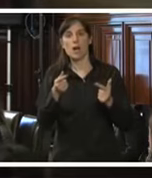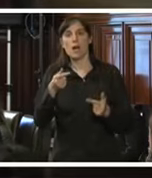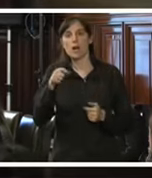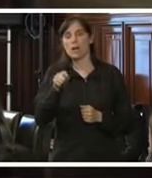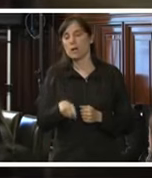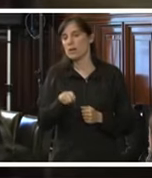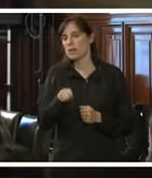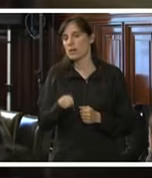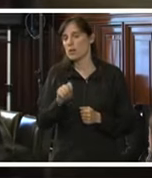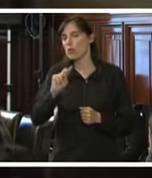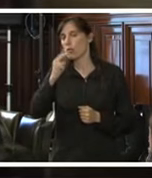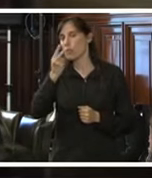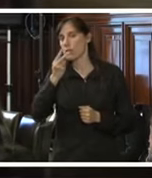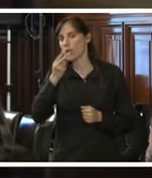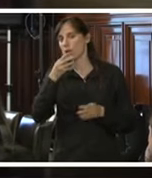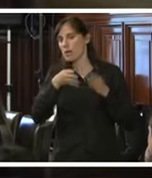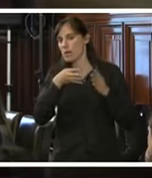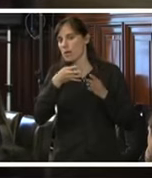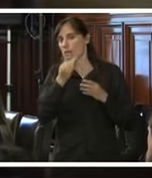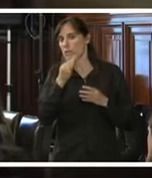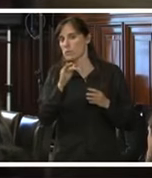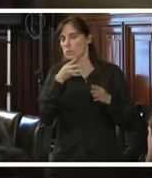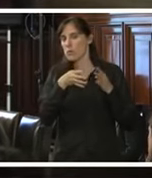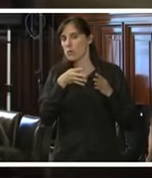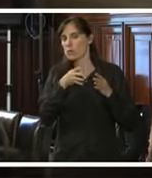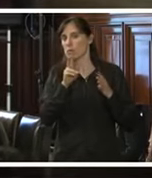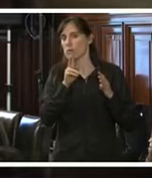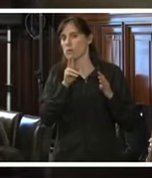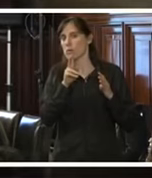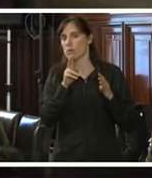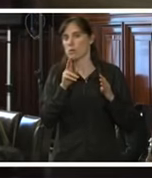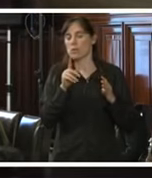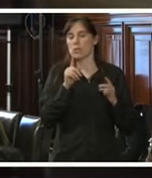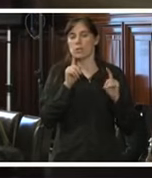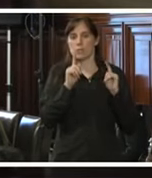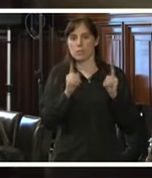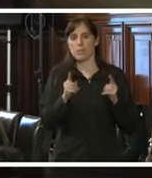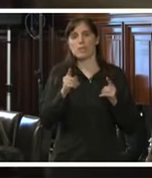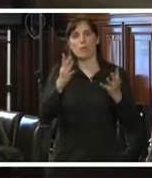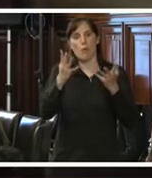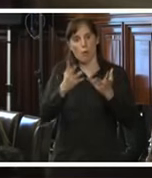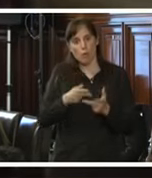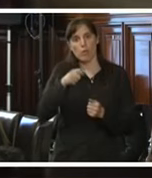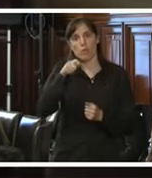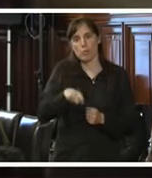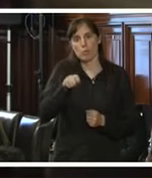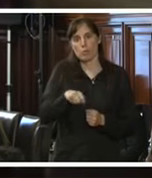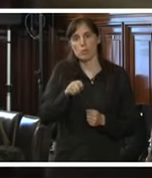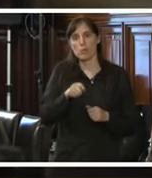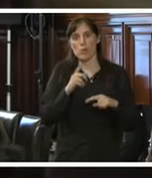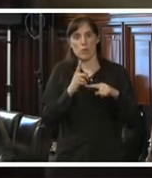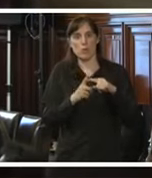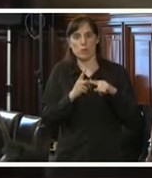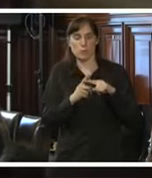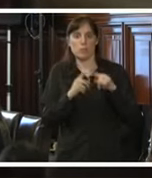noble función de erradicar la arbitrariedad judicial, al encarnar desde el orden jurídico positivo reglamentario que lo rige un modelo